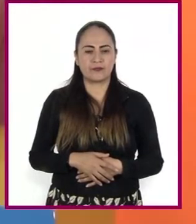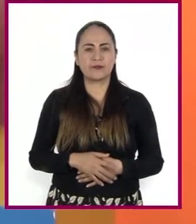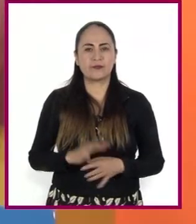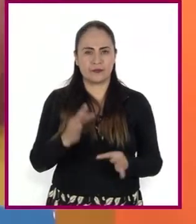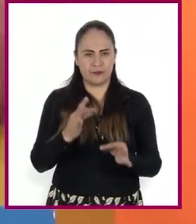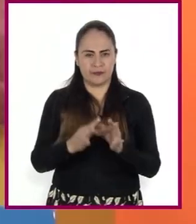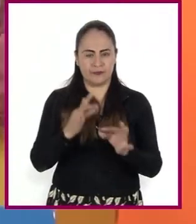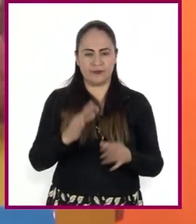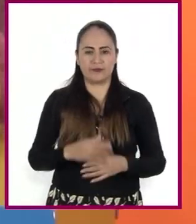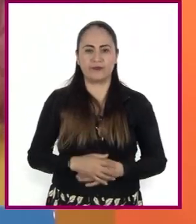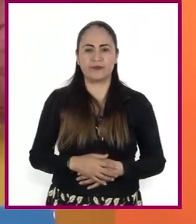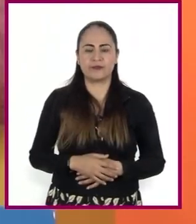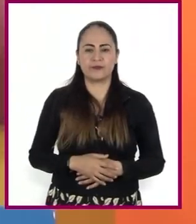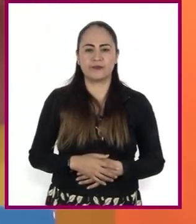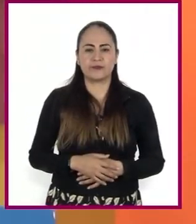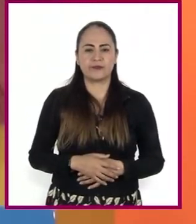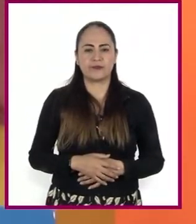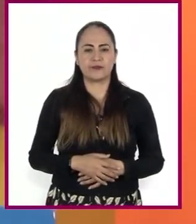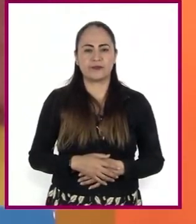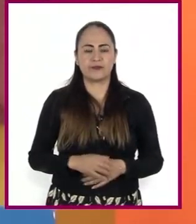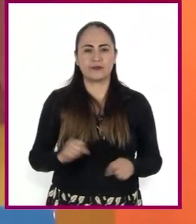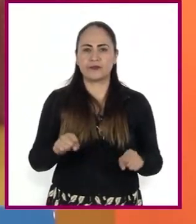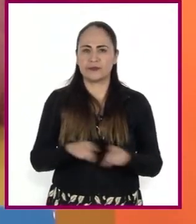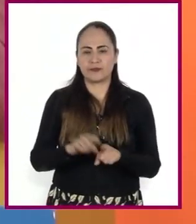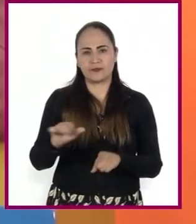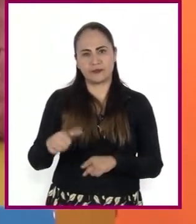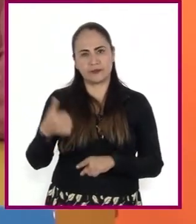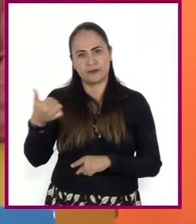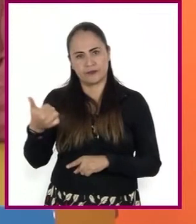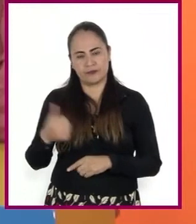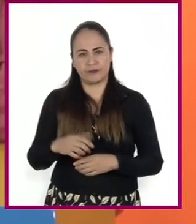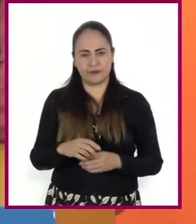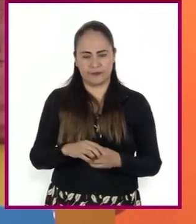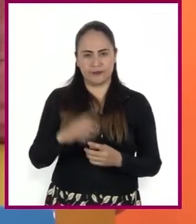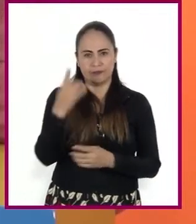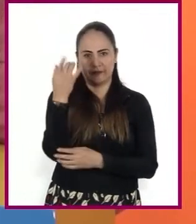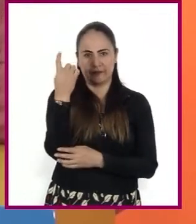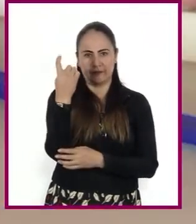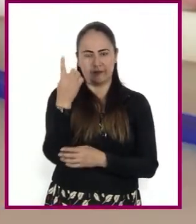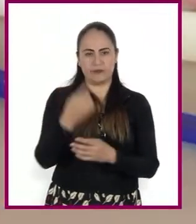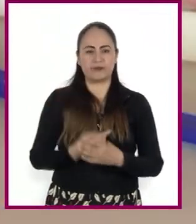Listo. Lo mismo con la otra vela. Sí.